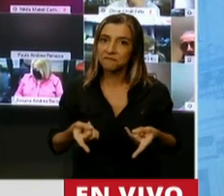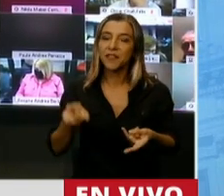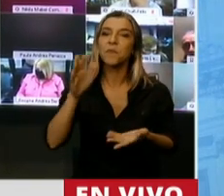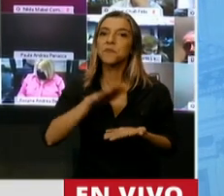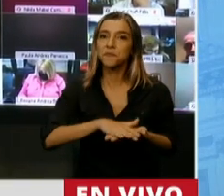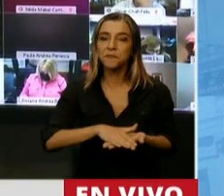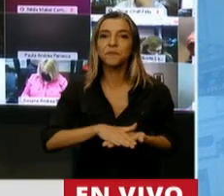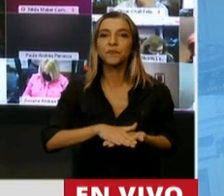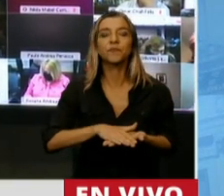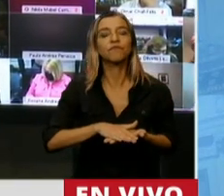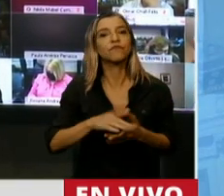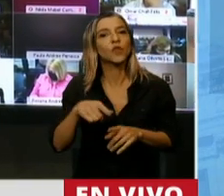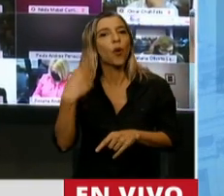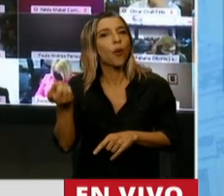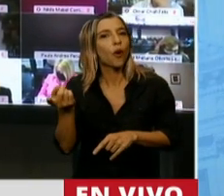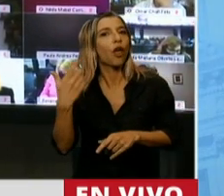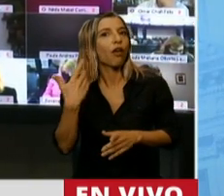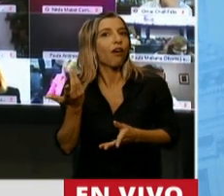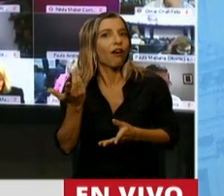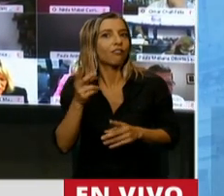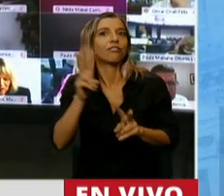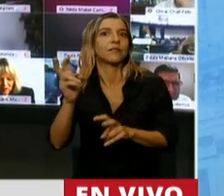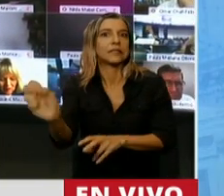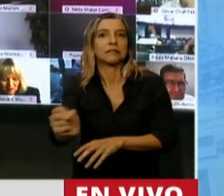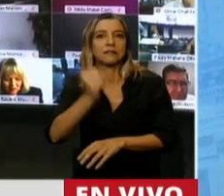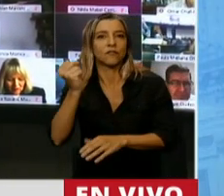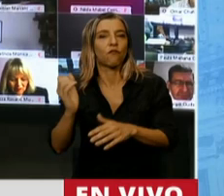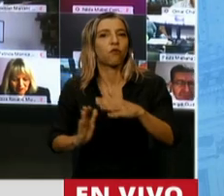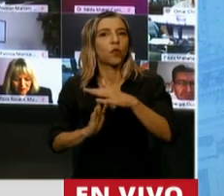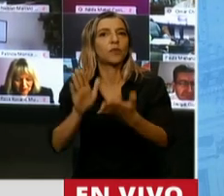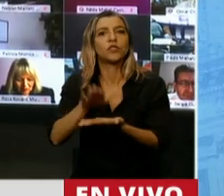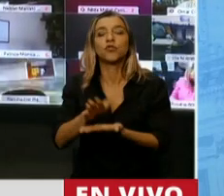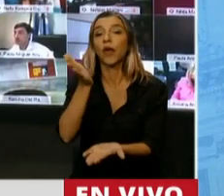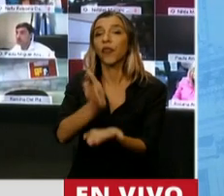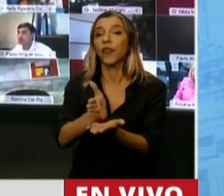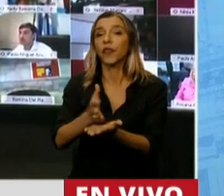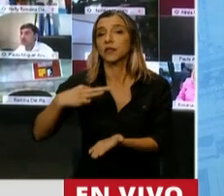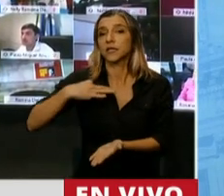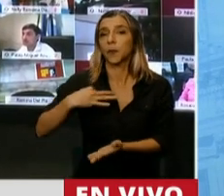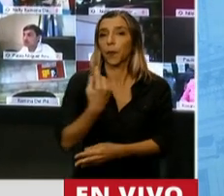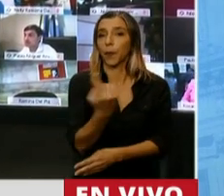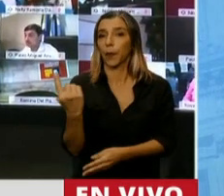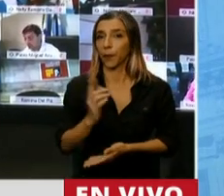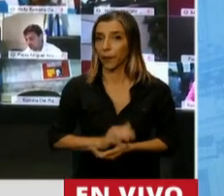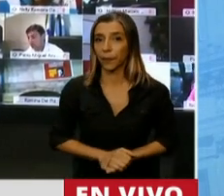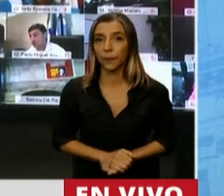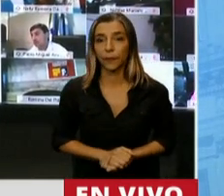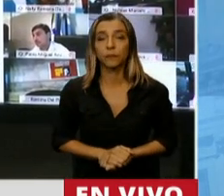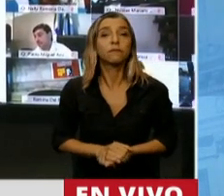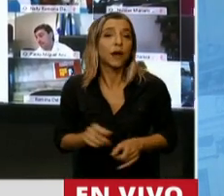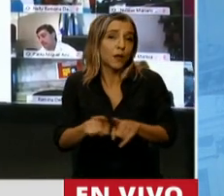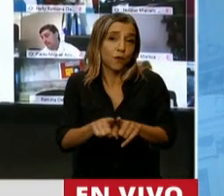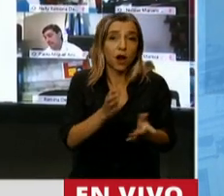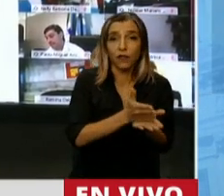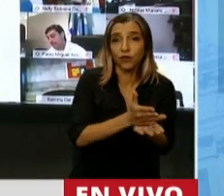respecto a la restitución de derechos civiles que fueron acompañando a los derechos